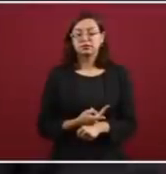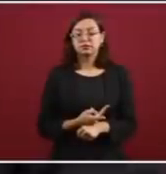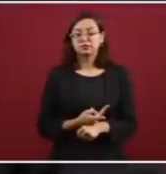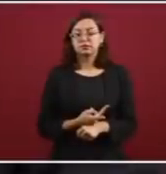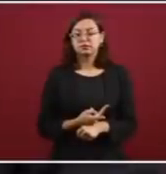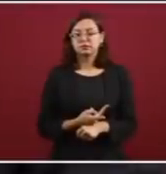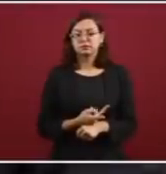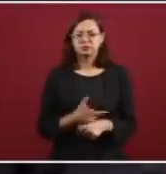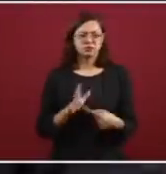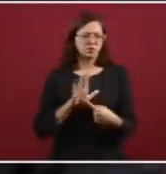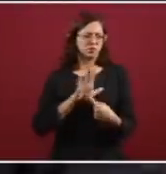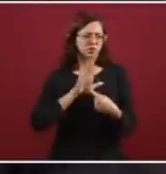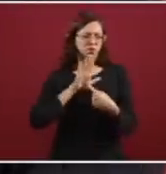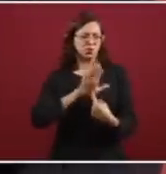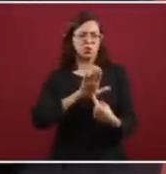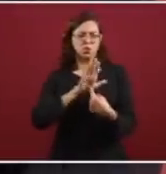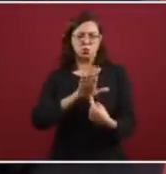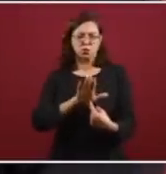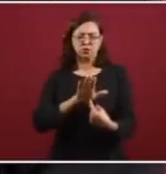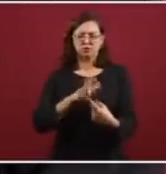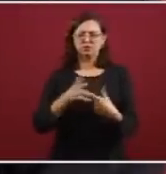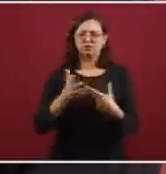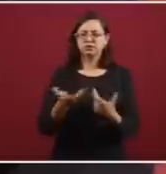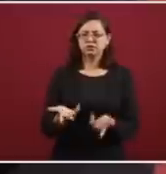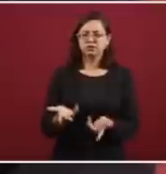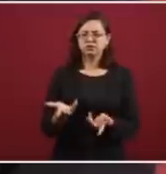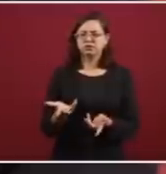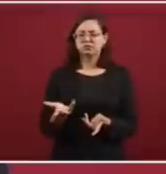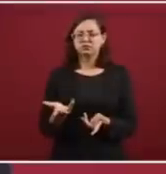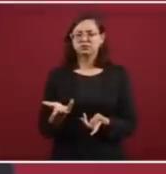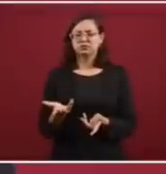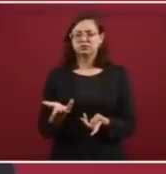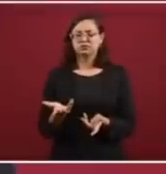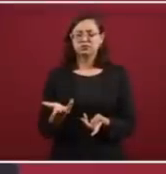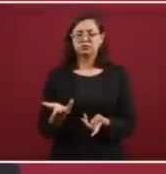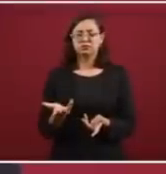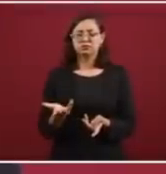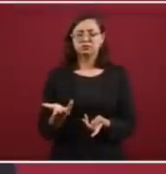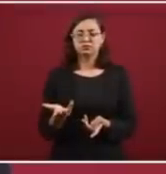lo manifiesten o no, si hay